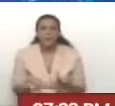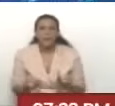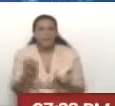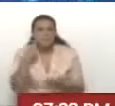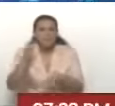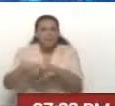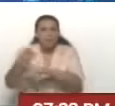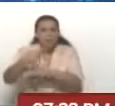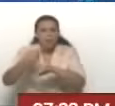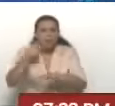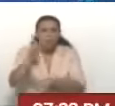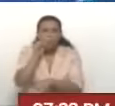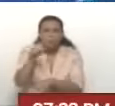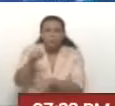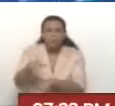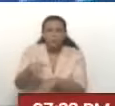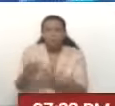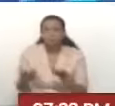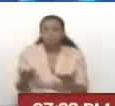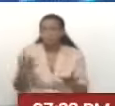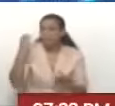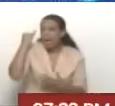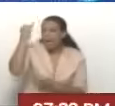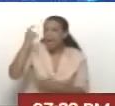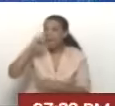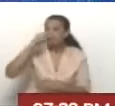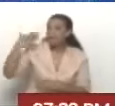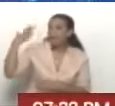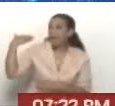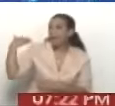Víctor, yo